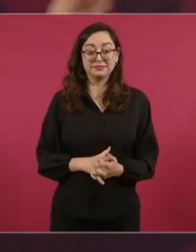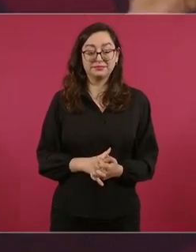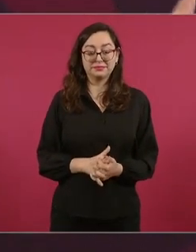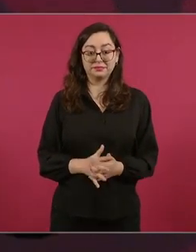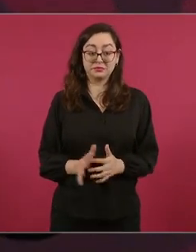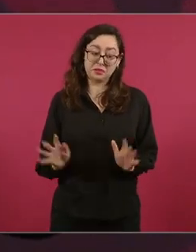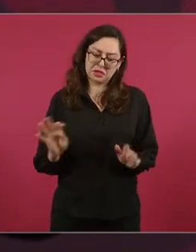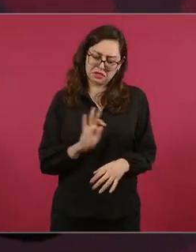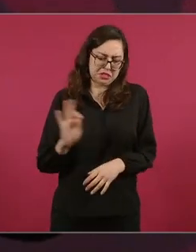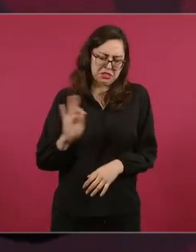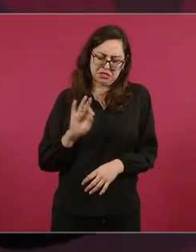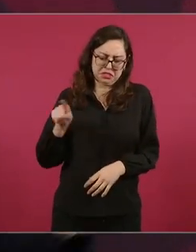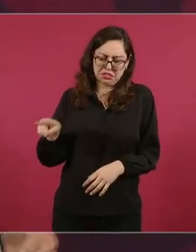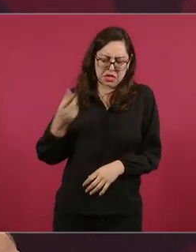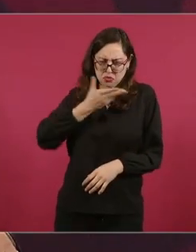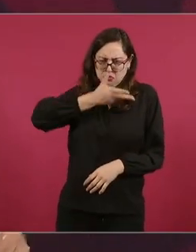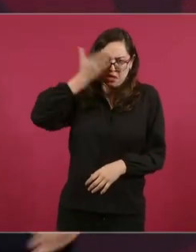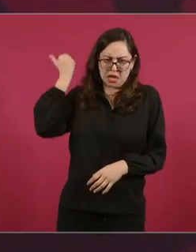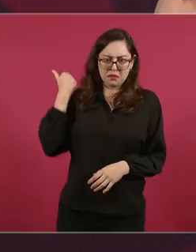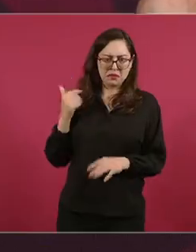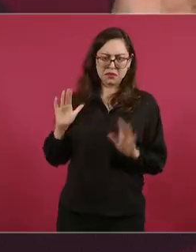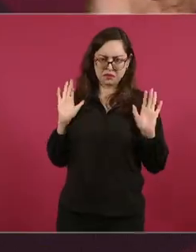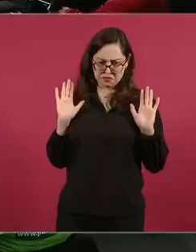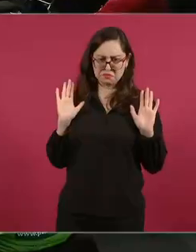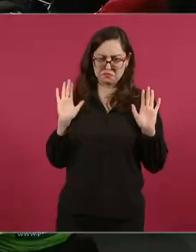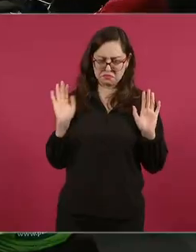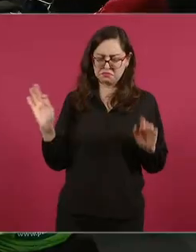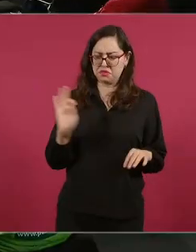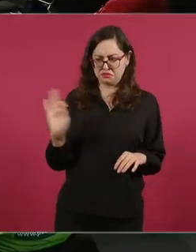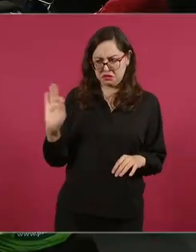pudo no haberlo sabido y